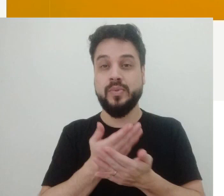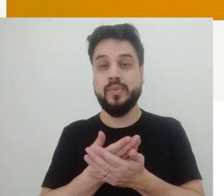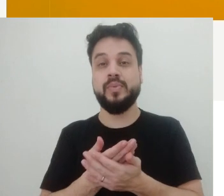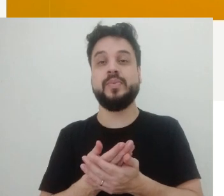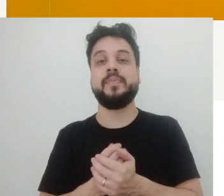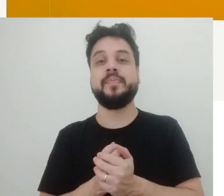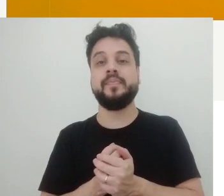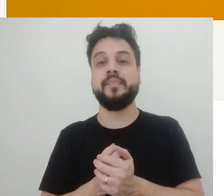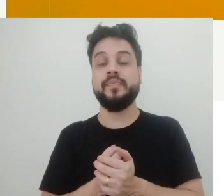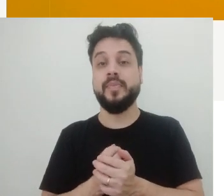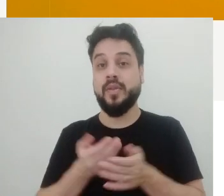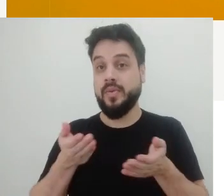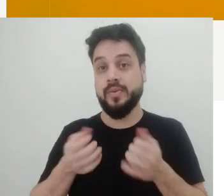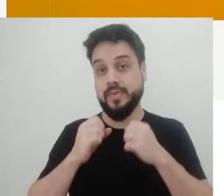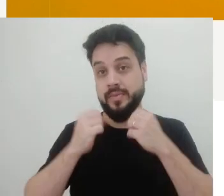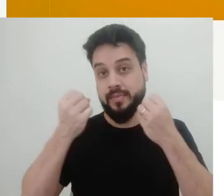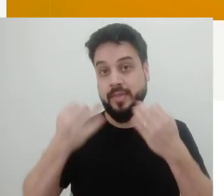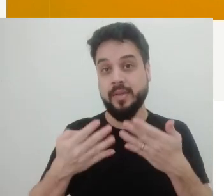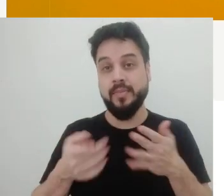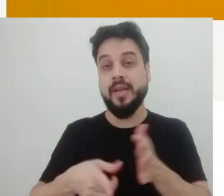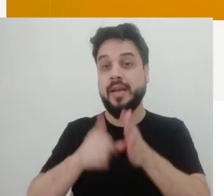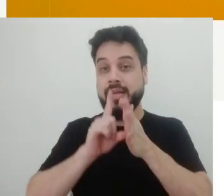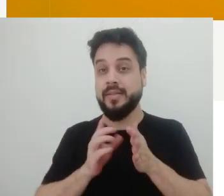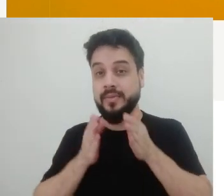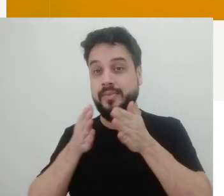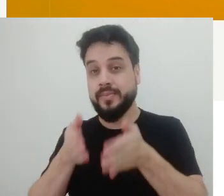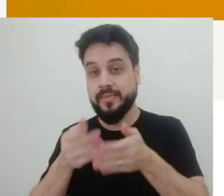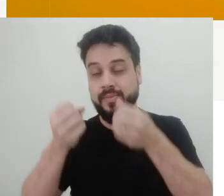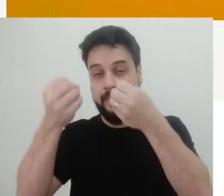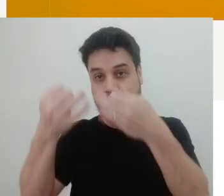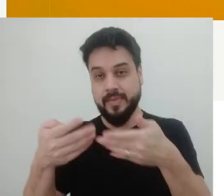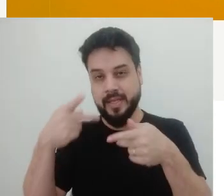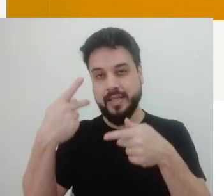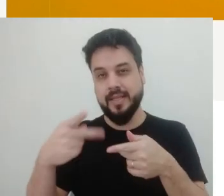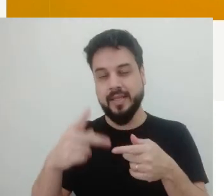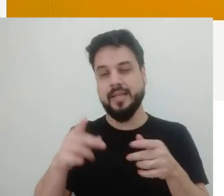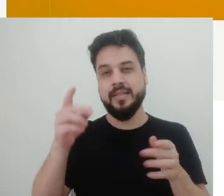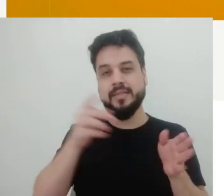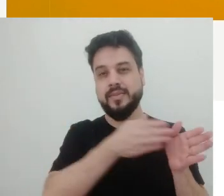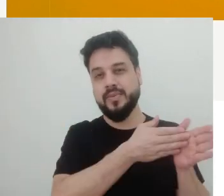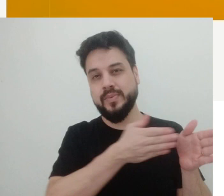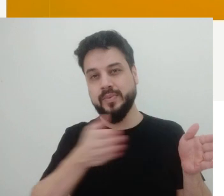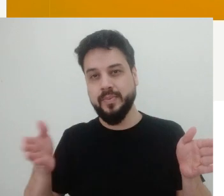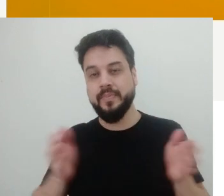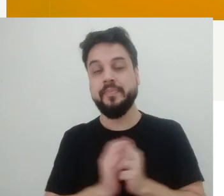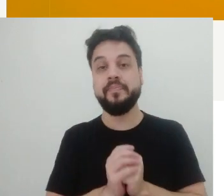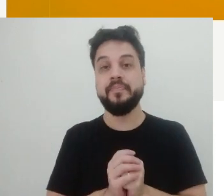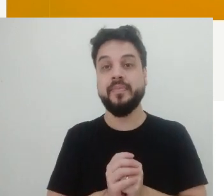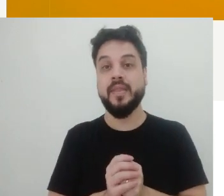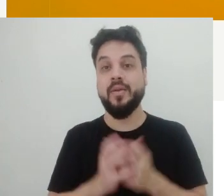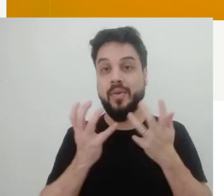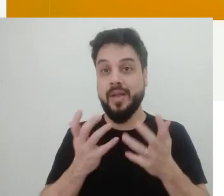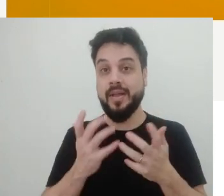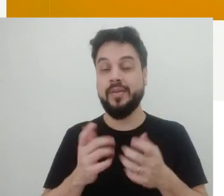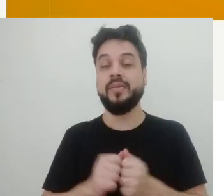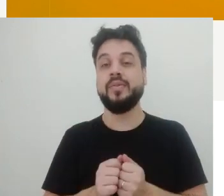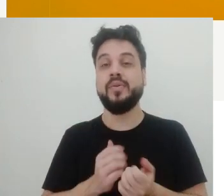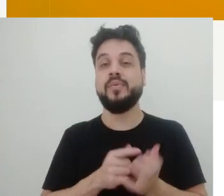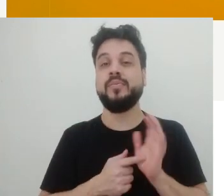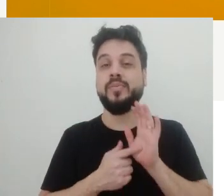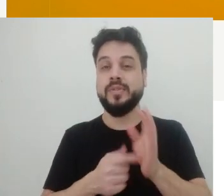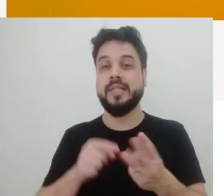criterios. El primero es el siguiente: a mi juicio, no estamos obligados a optar por